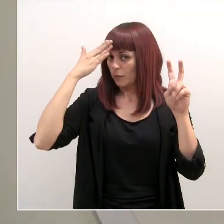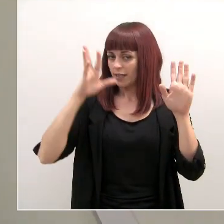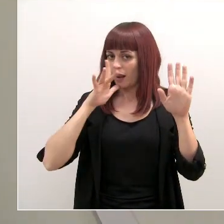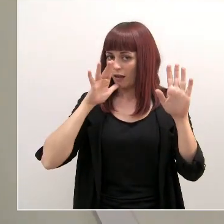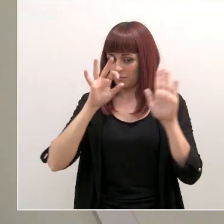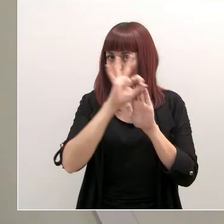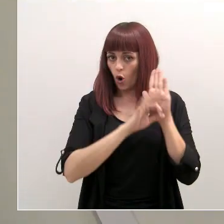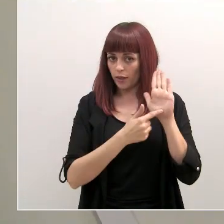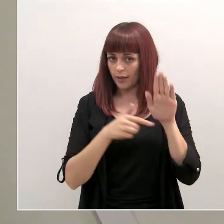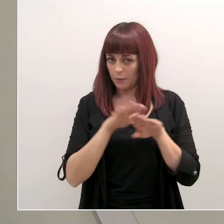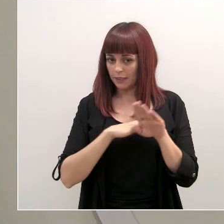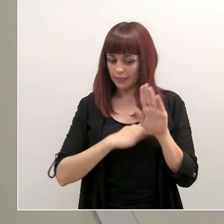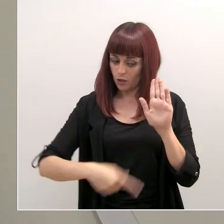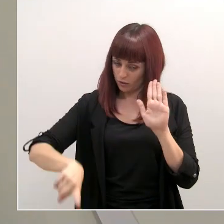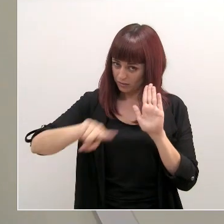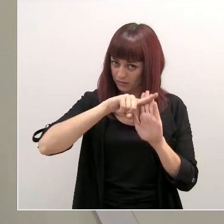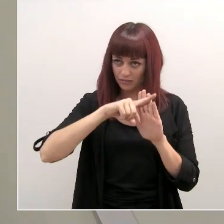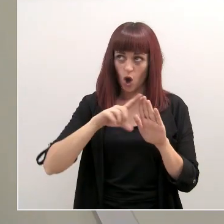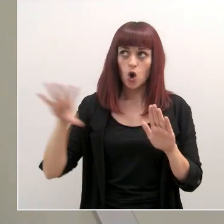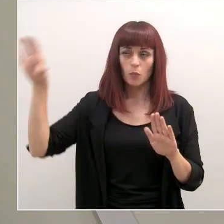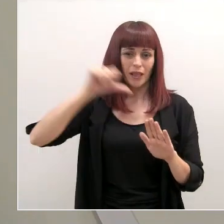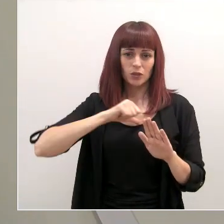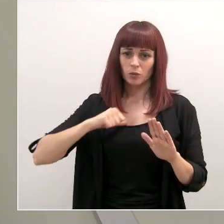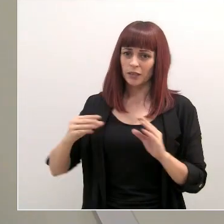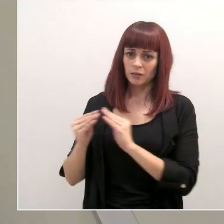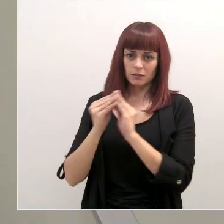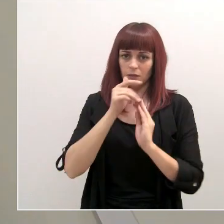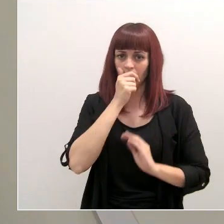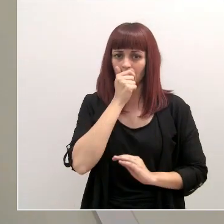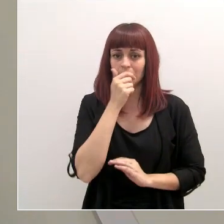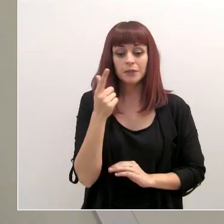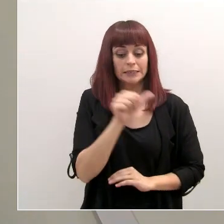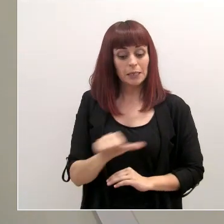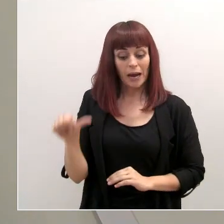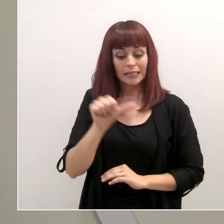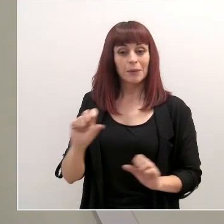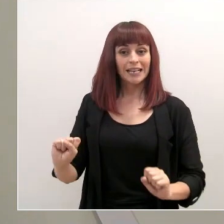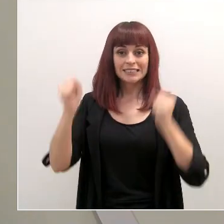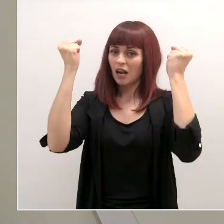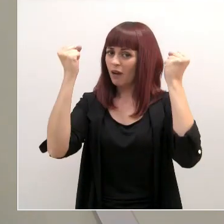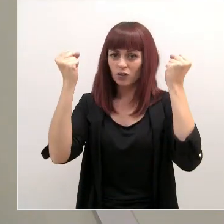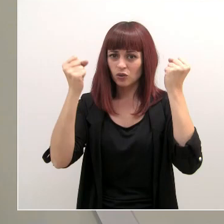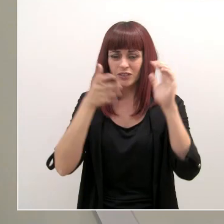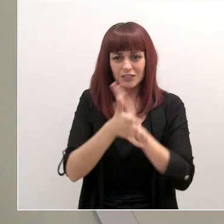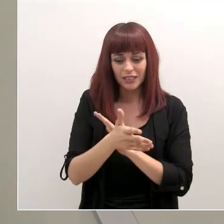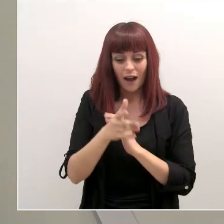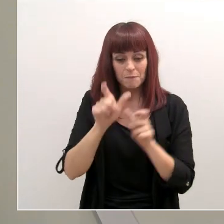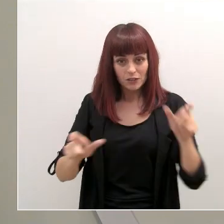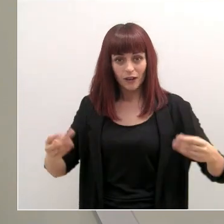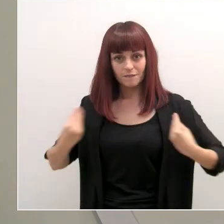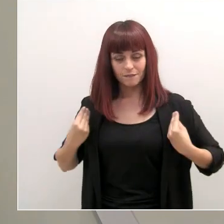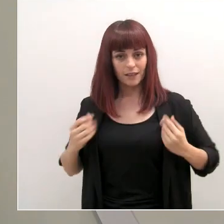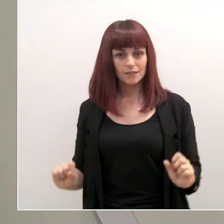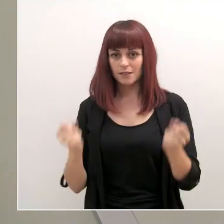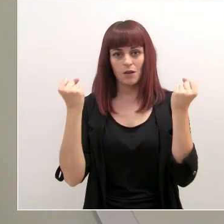establecido en la orden ministerial y acordado por todas las comunidades autónomas: no salvemos semanas, salvemos vidas. Luego, por tanto, los